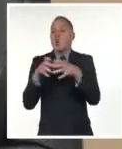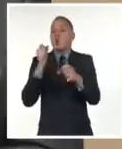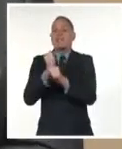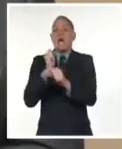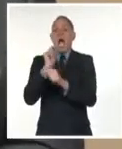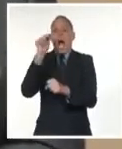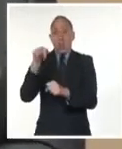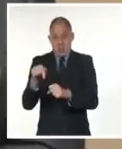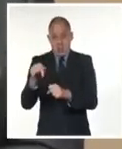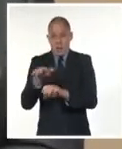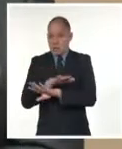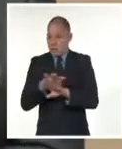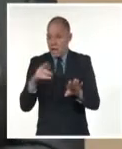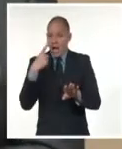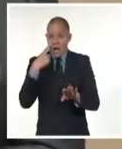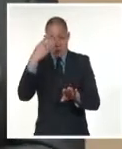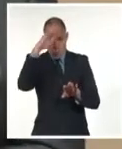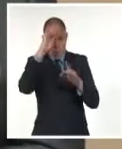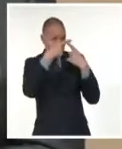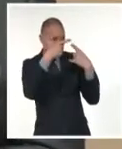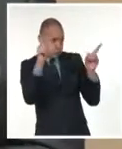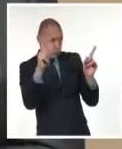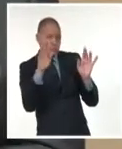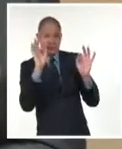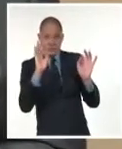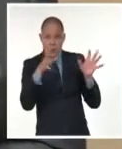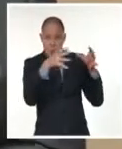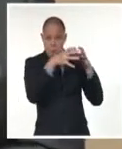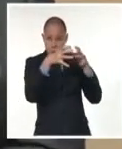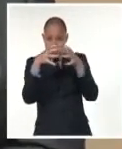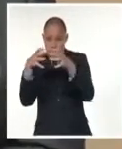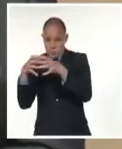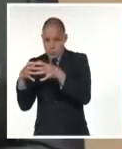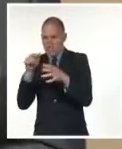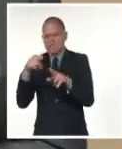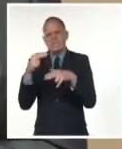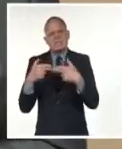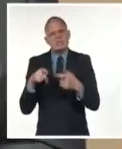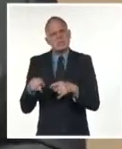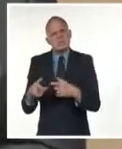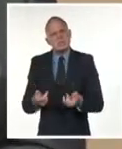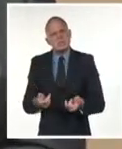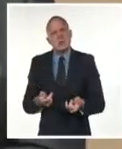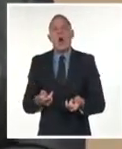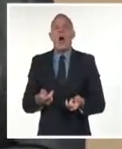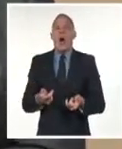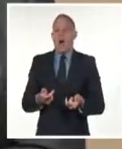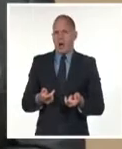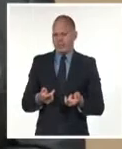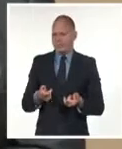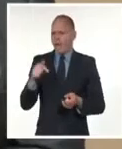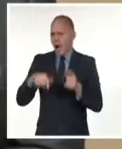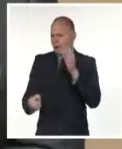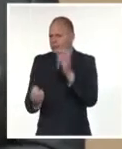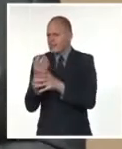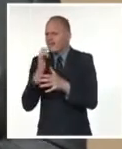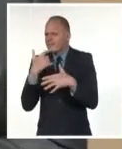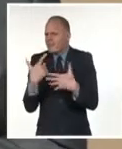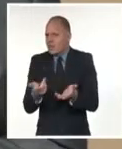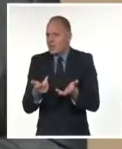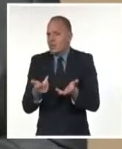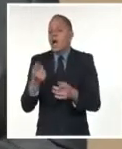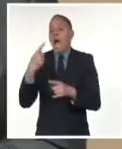creado en el país para el diseño de todas las políticas públicas que se están